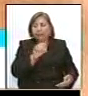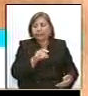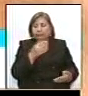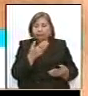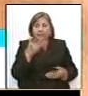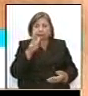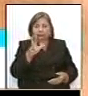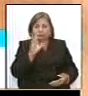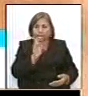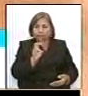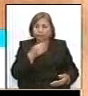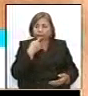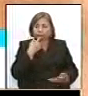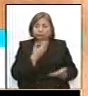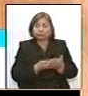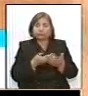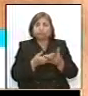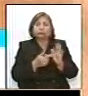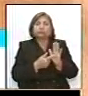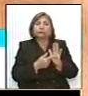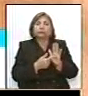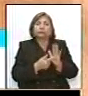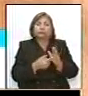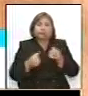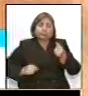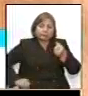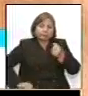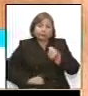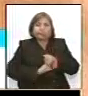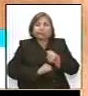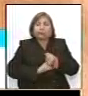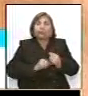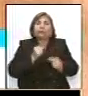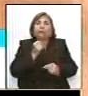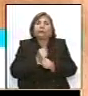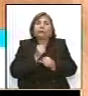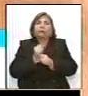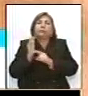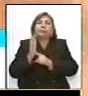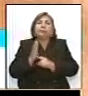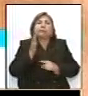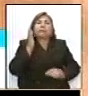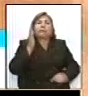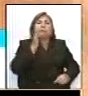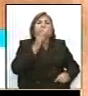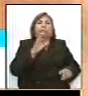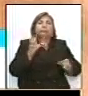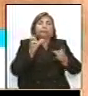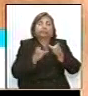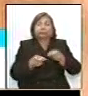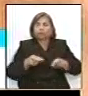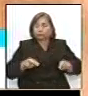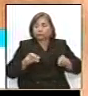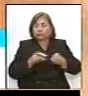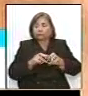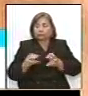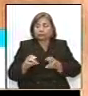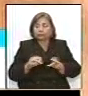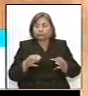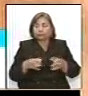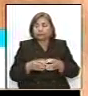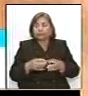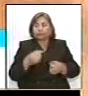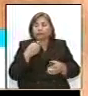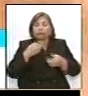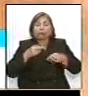el 37, el que dispone fortalecer la labor de representación que realizan los señores parlamentarios para atender las demandas y necesidades de la población, para lo cual